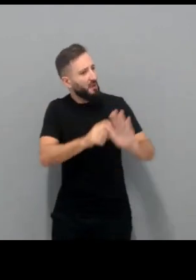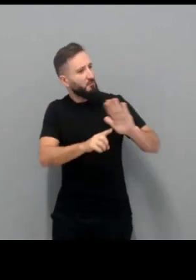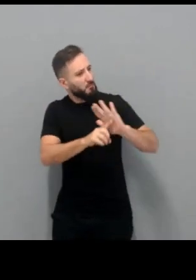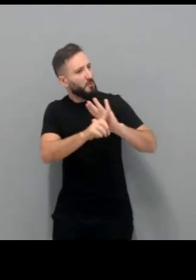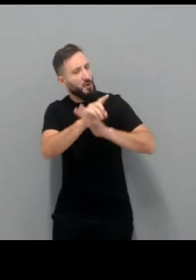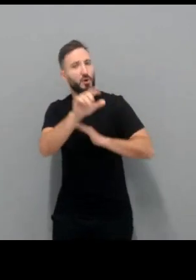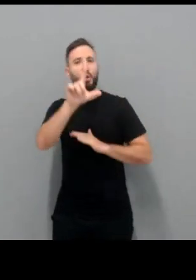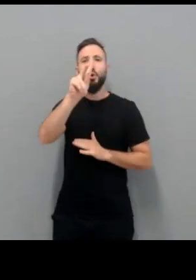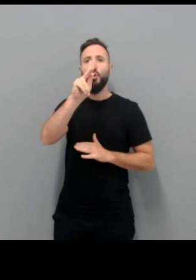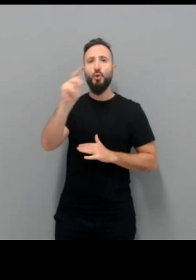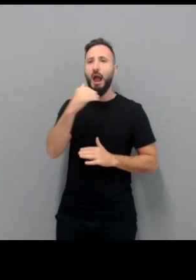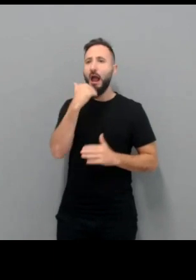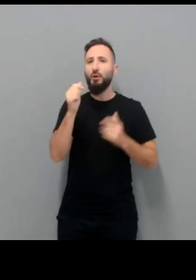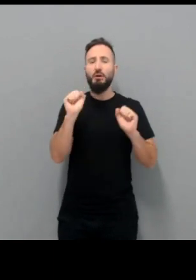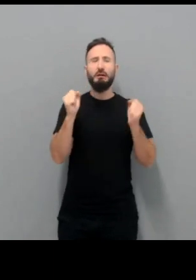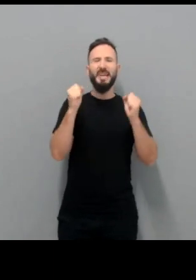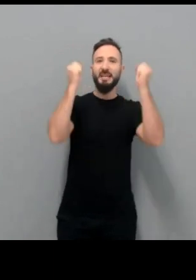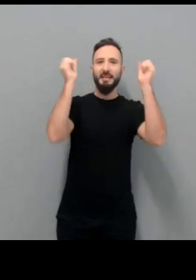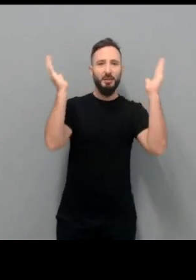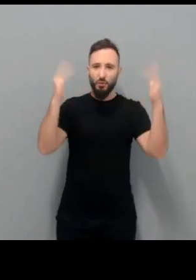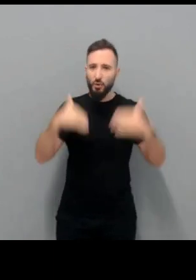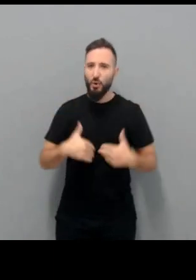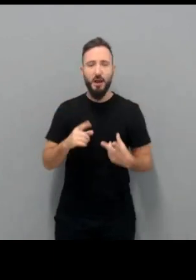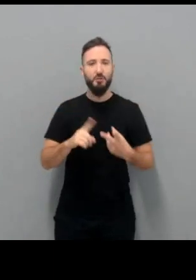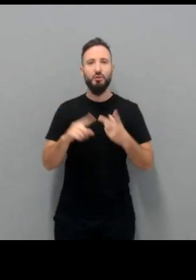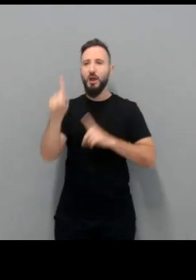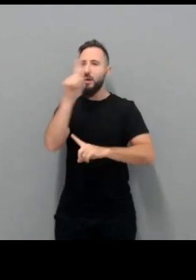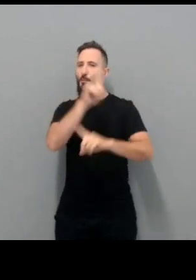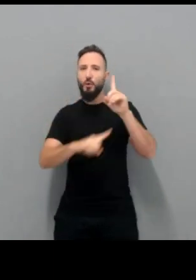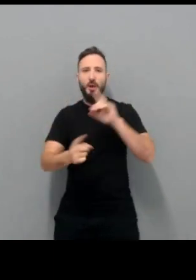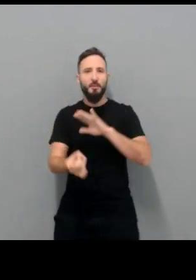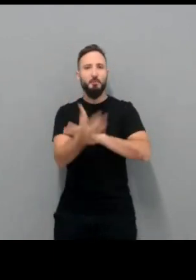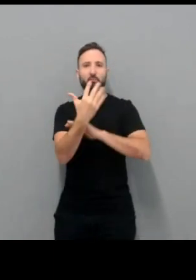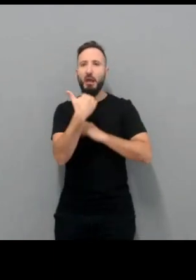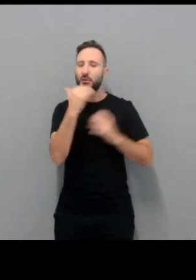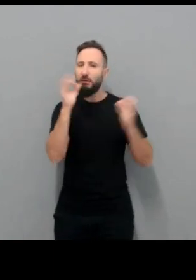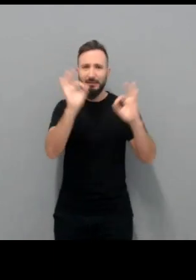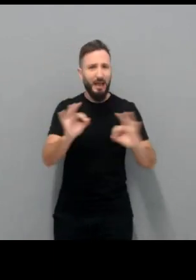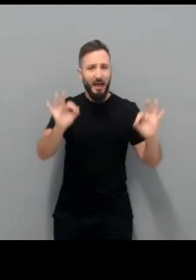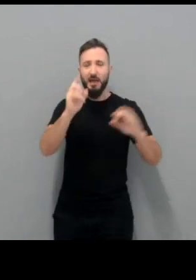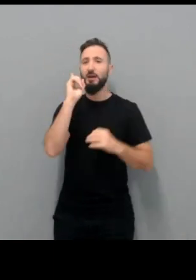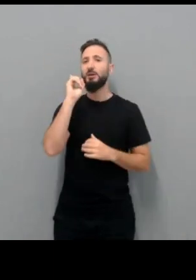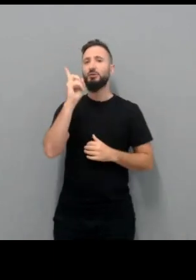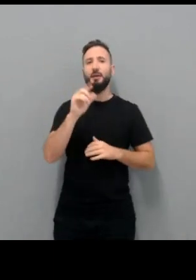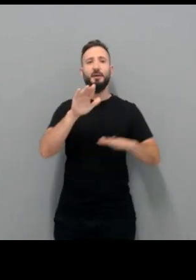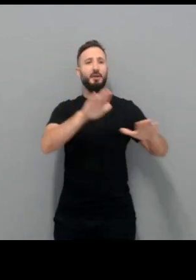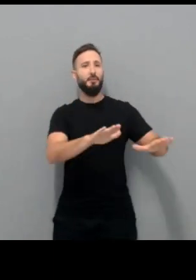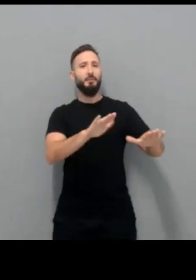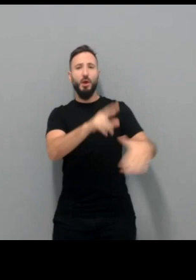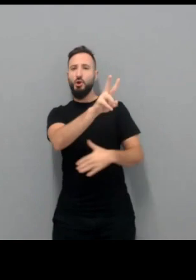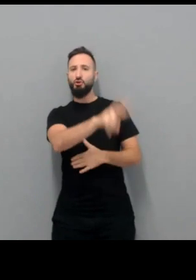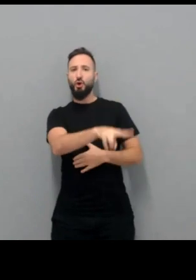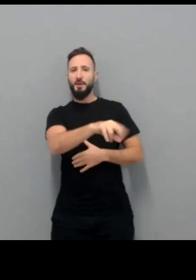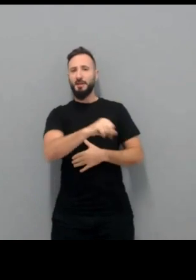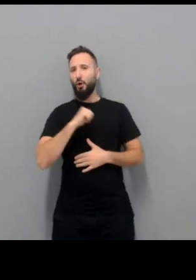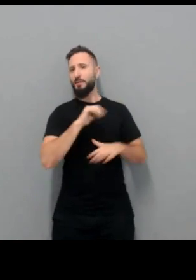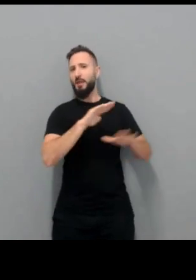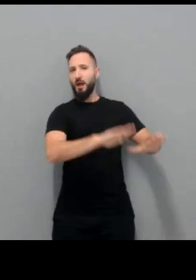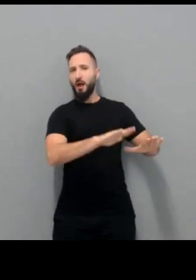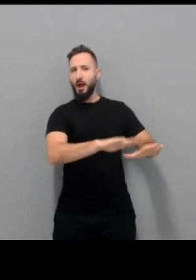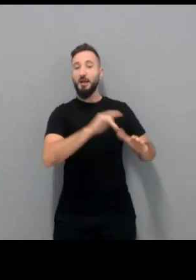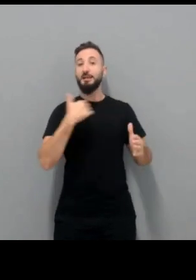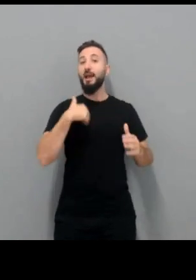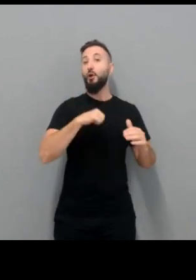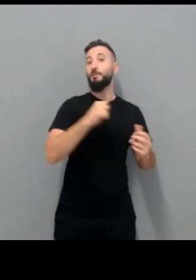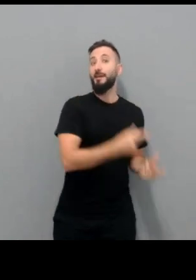no tuvo una crisis, no tuvo ninguna complicación más. Estuve ingresada 2 meses y salimos ya del